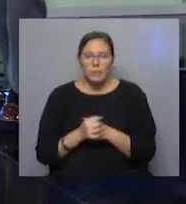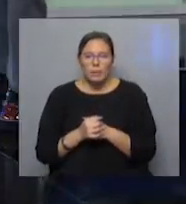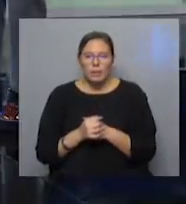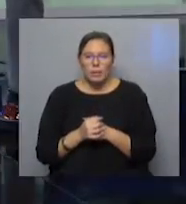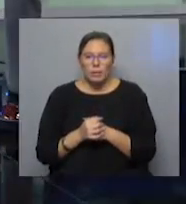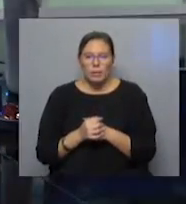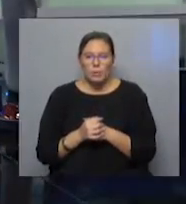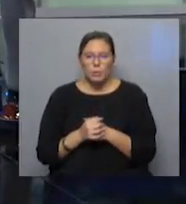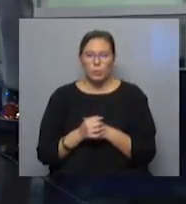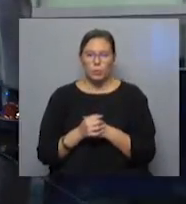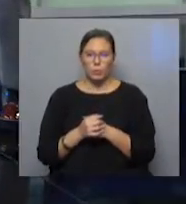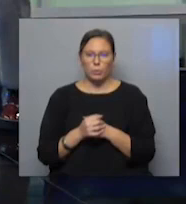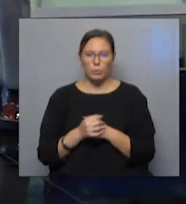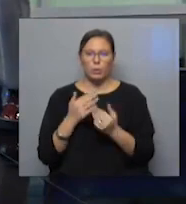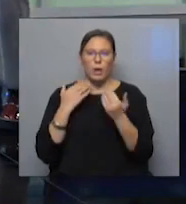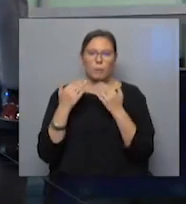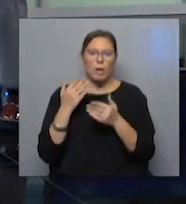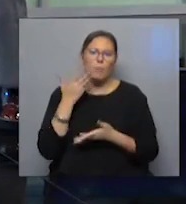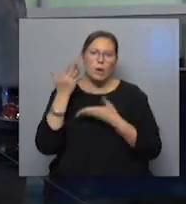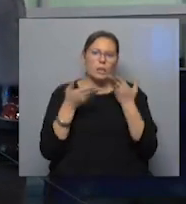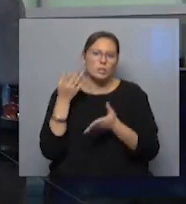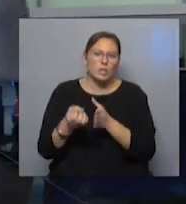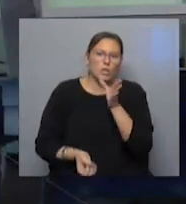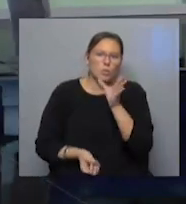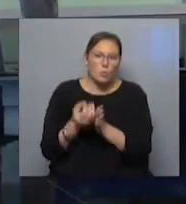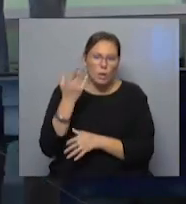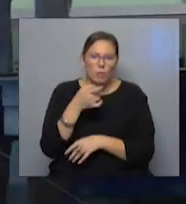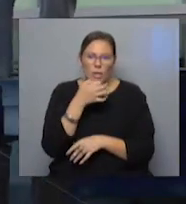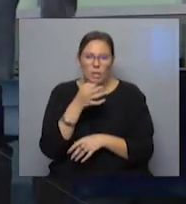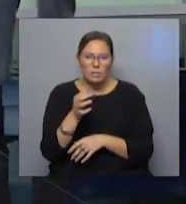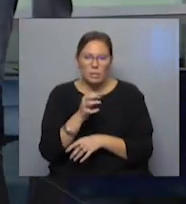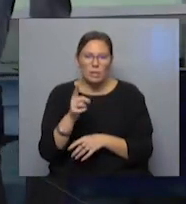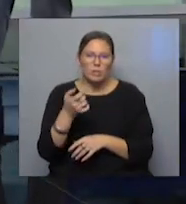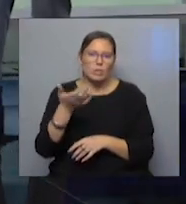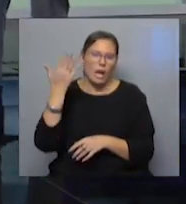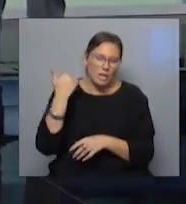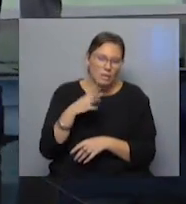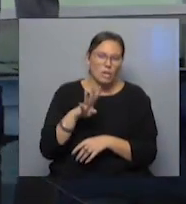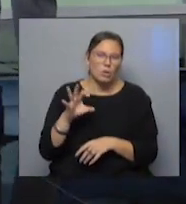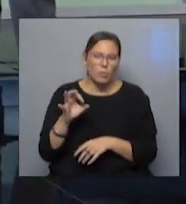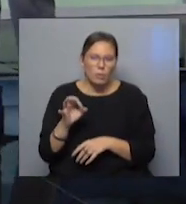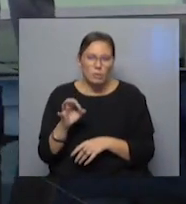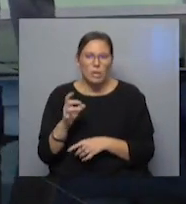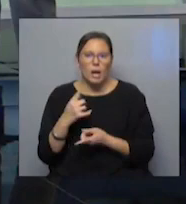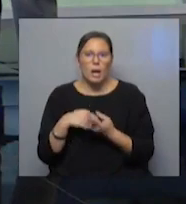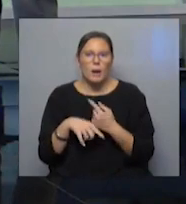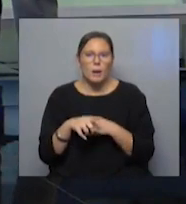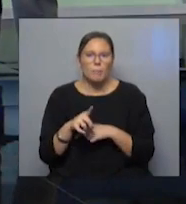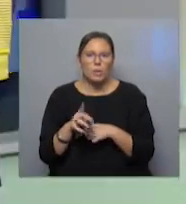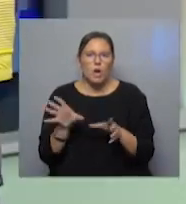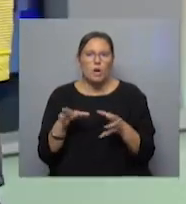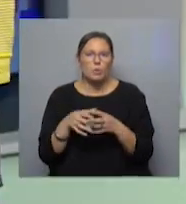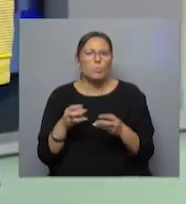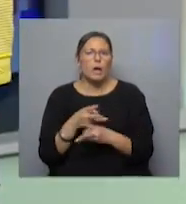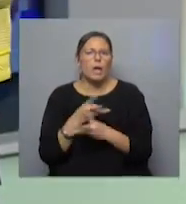Cuando hablábamos, ¿no?, de los temas nuevos y que no, vos hablabas que ya no son de los salidos 90 y son de los salidos, pero en el colectivo en